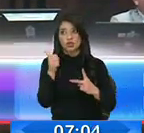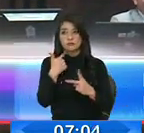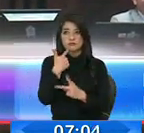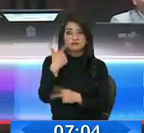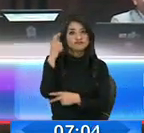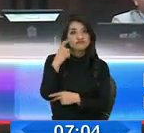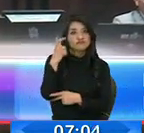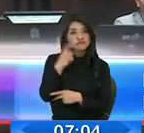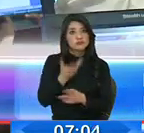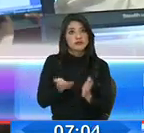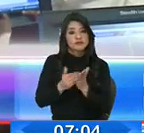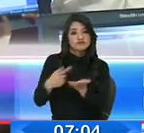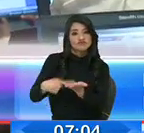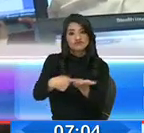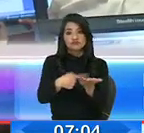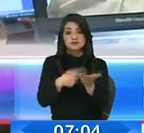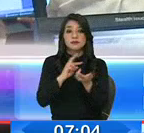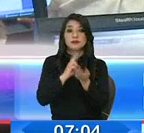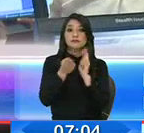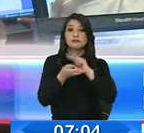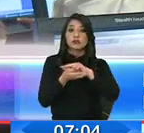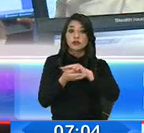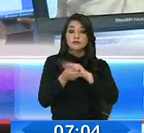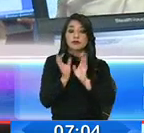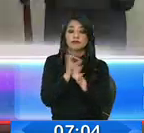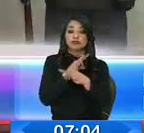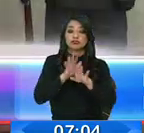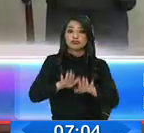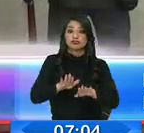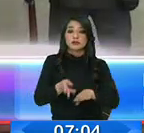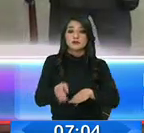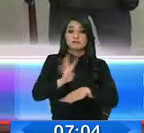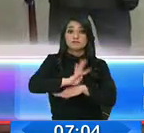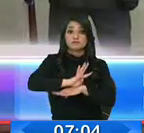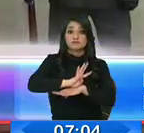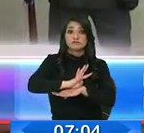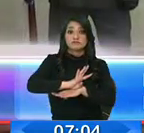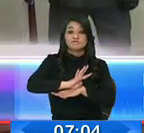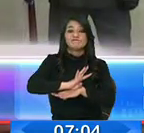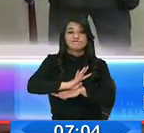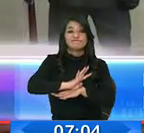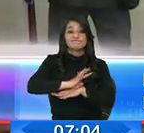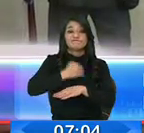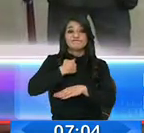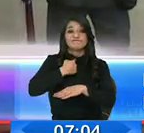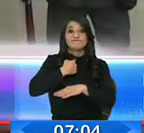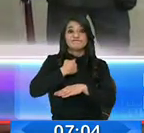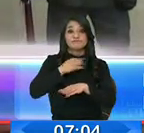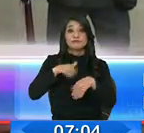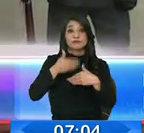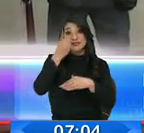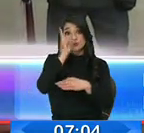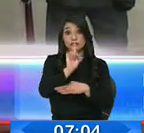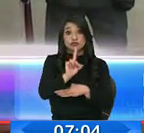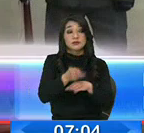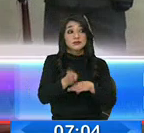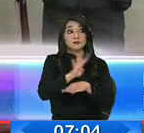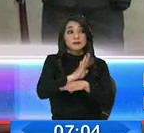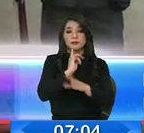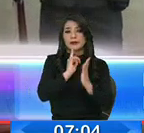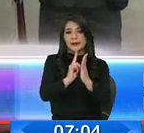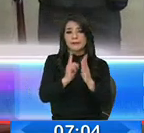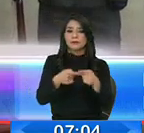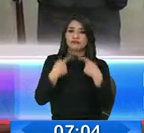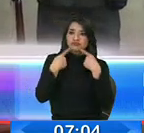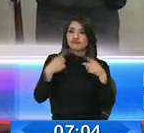que se retome el tratamiento de las reformas a la función legislativa. Nosotros hemos visto que mucho ha afectado las decisiones de la Asamblea o ha